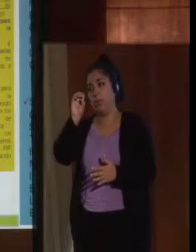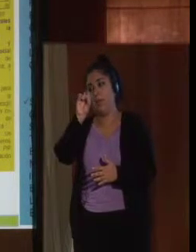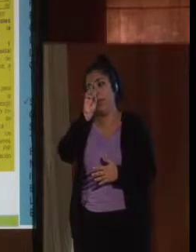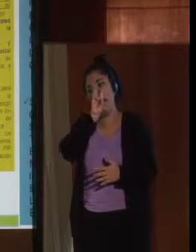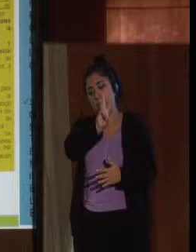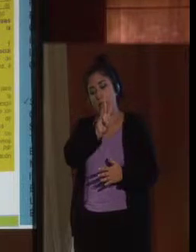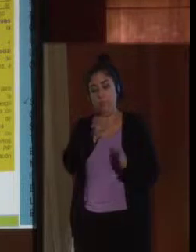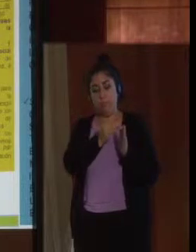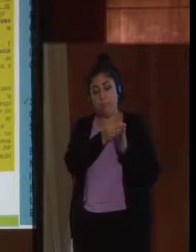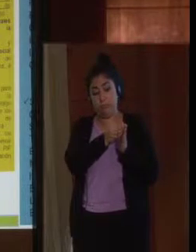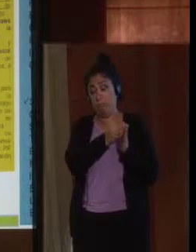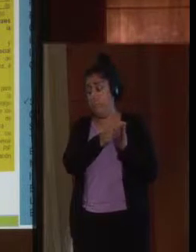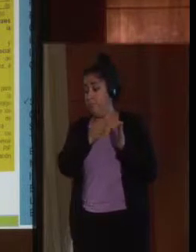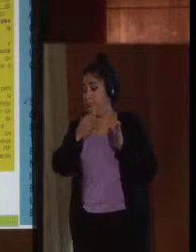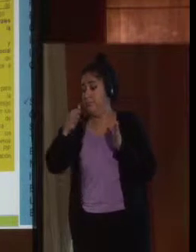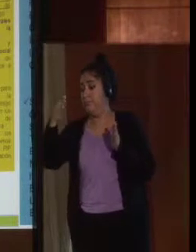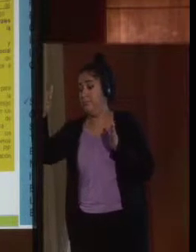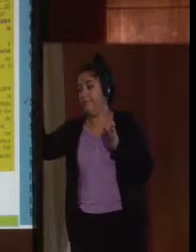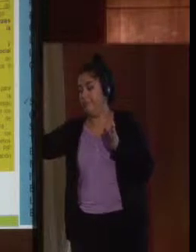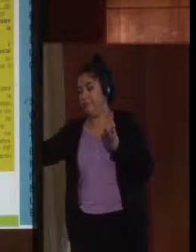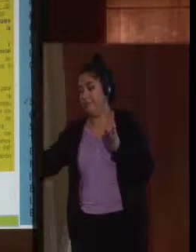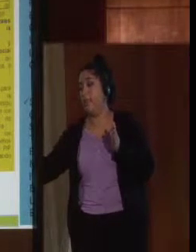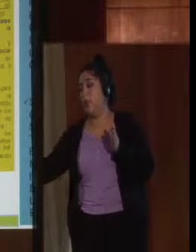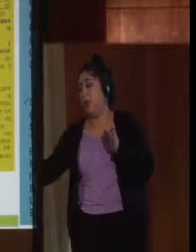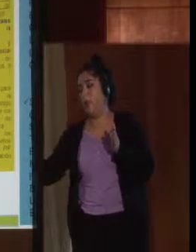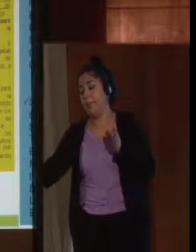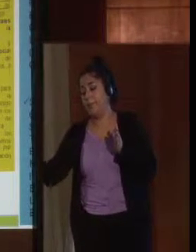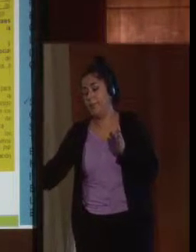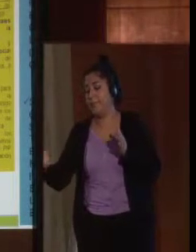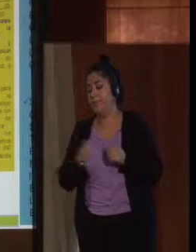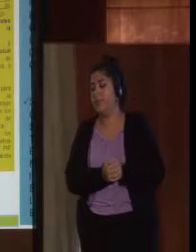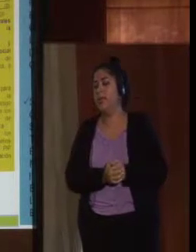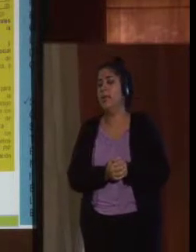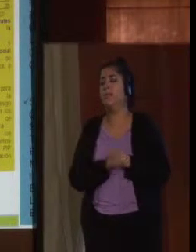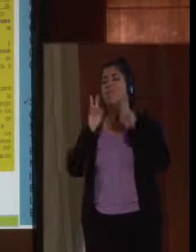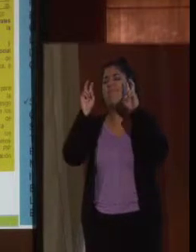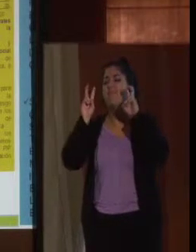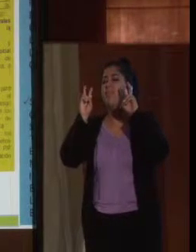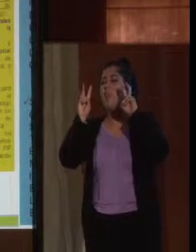bases de definir conceptos, de definir, vamos a decir,